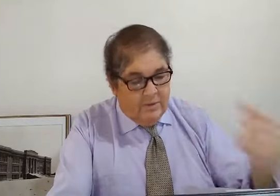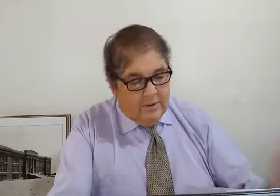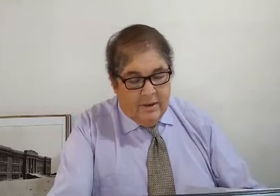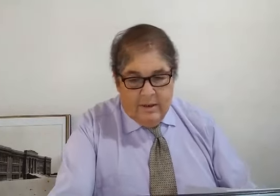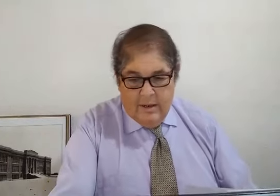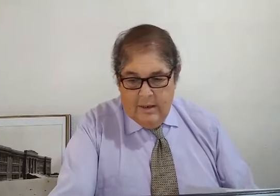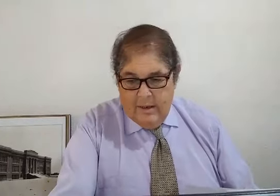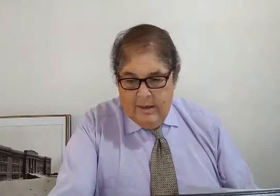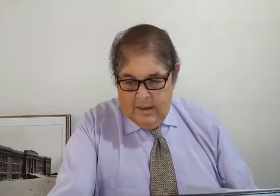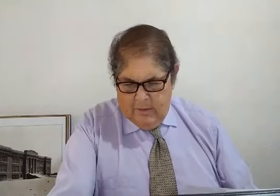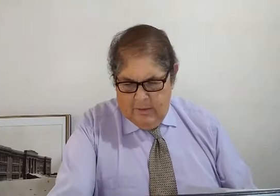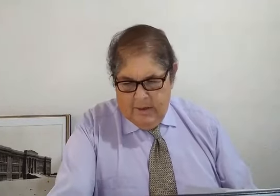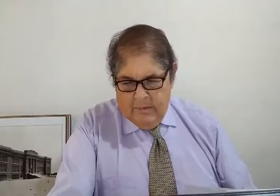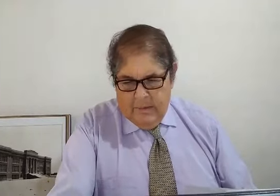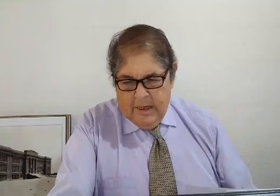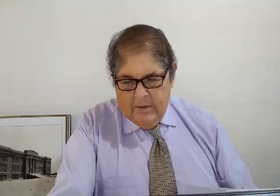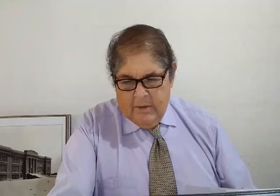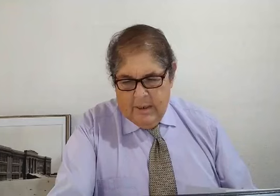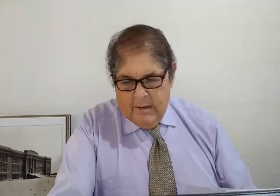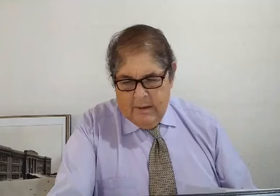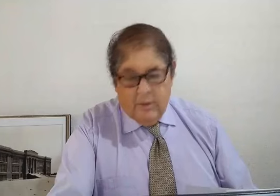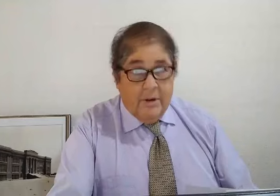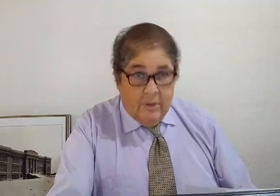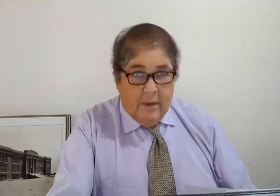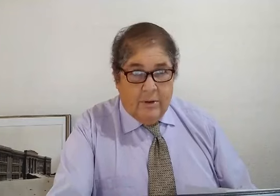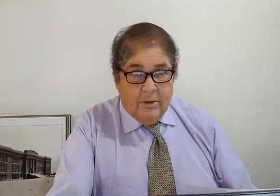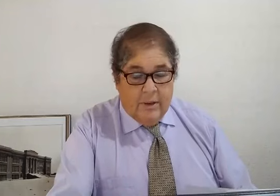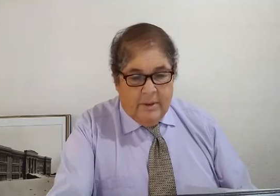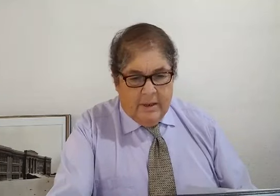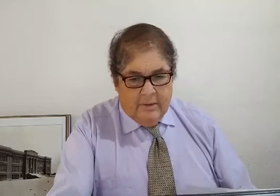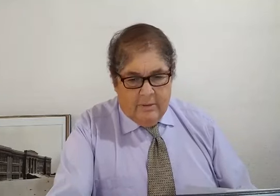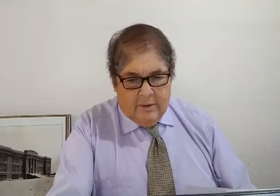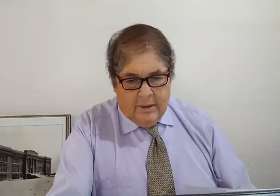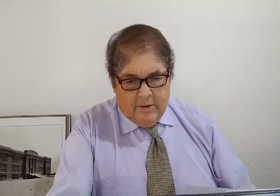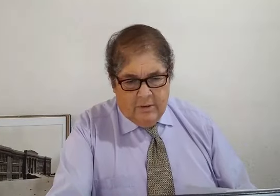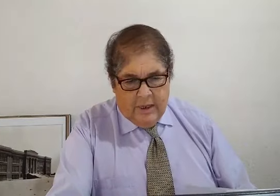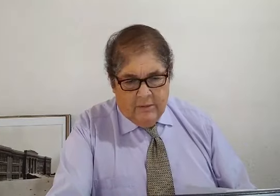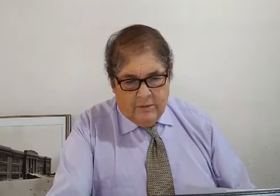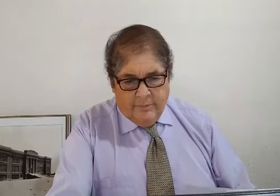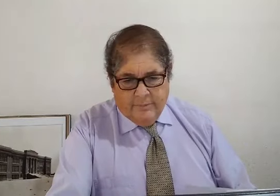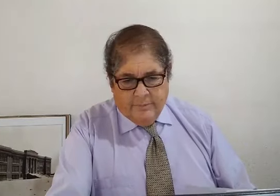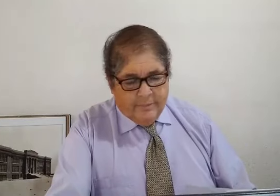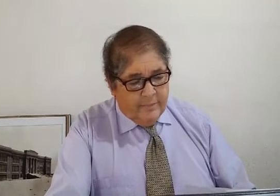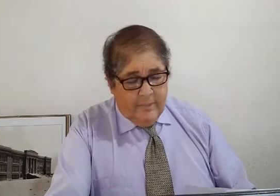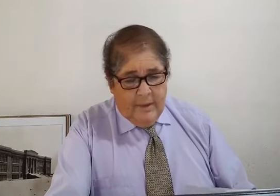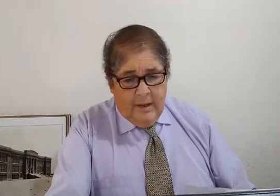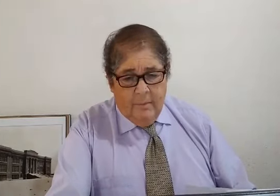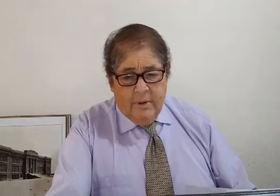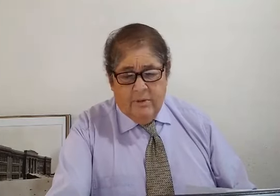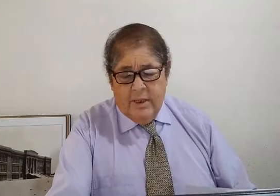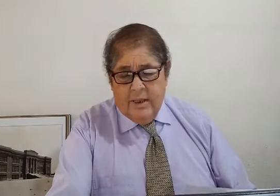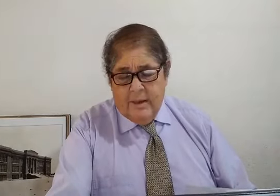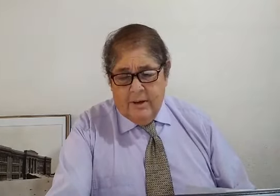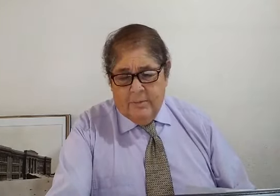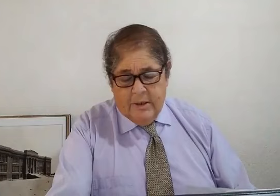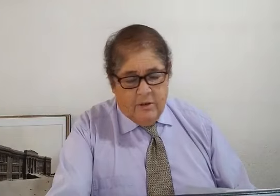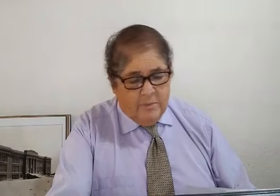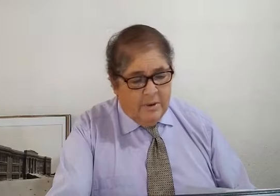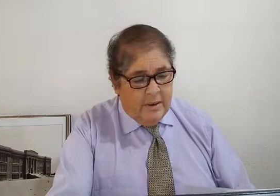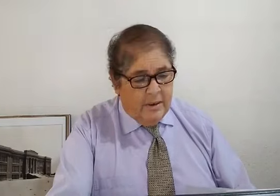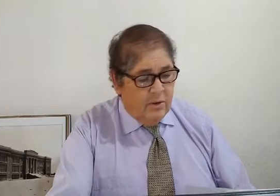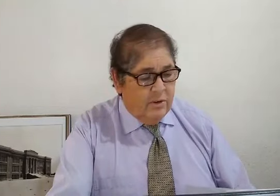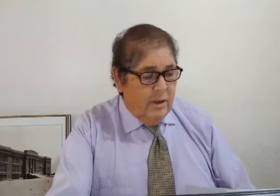manos el gobierno emanado de el gobierno de la 4T, para decirlo en términos llanos. Pues sucede que varios